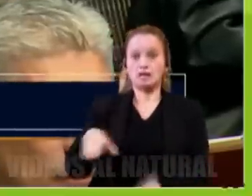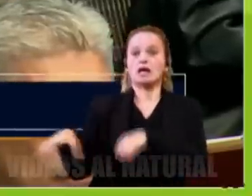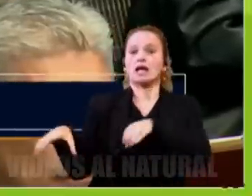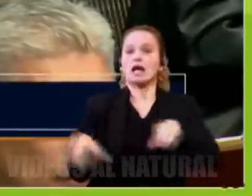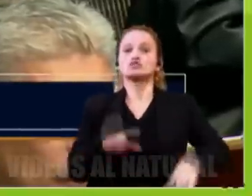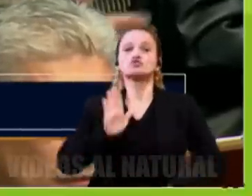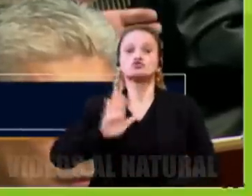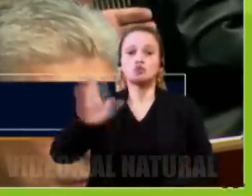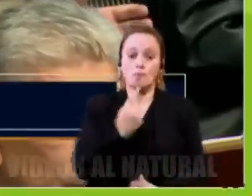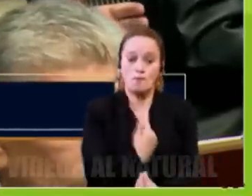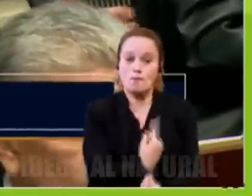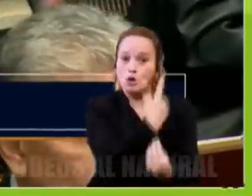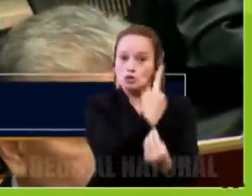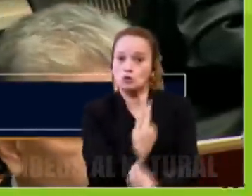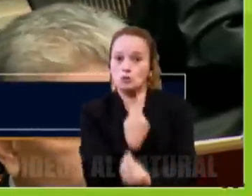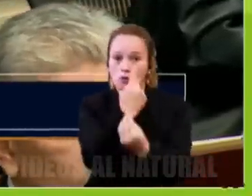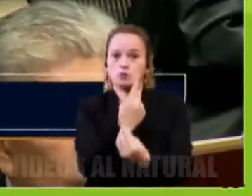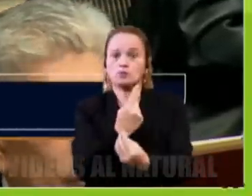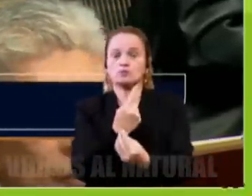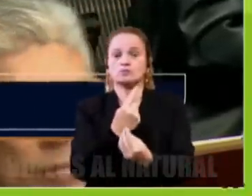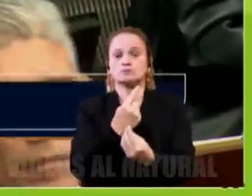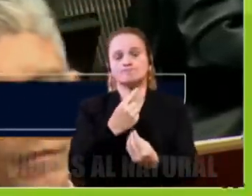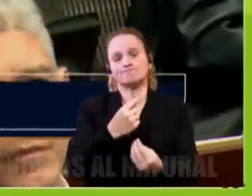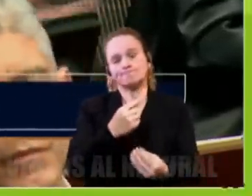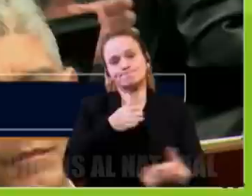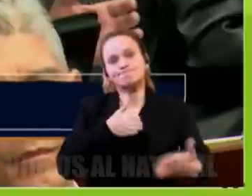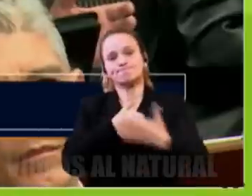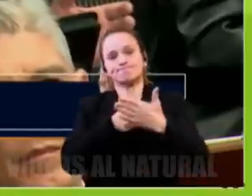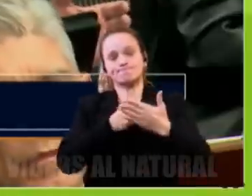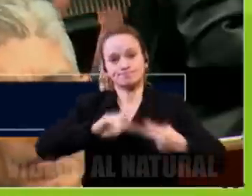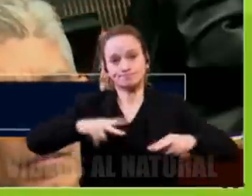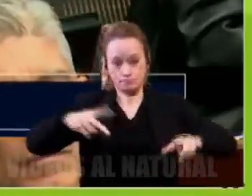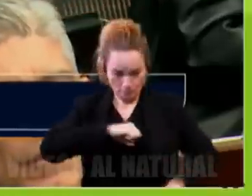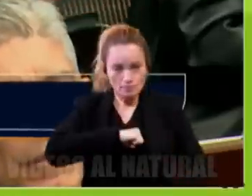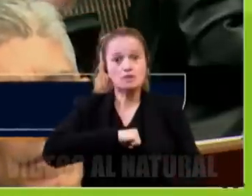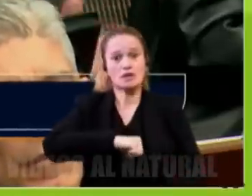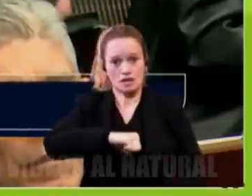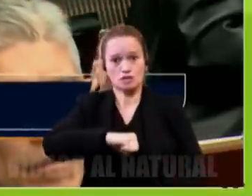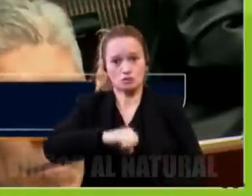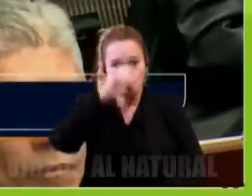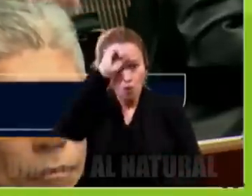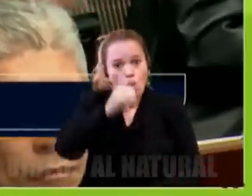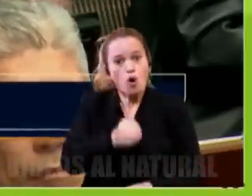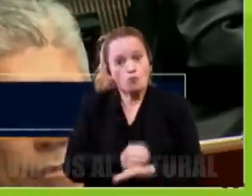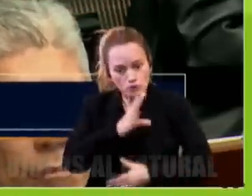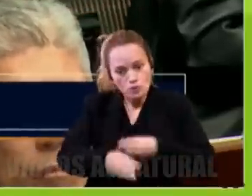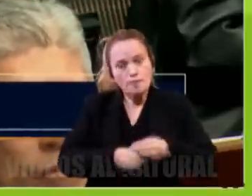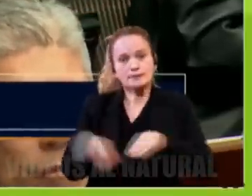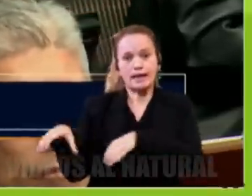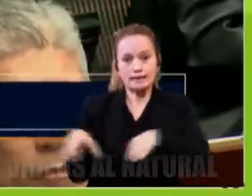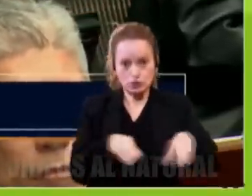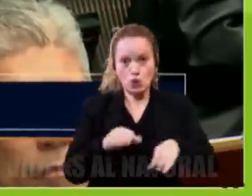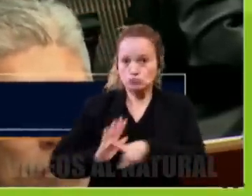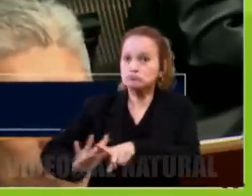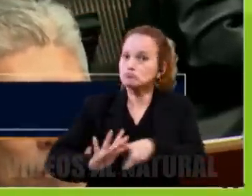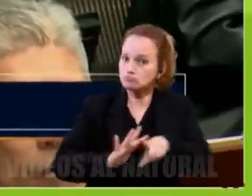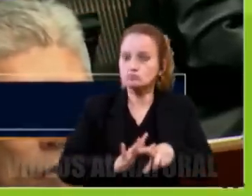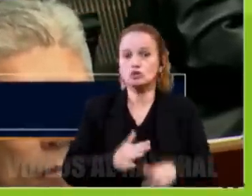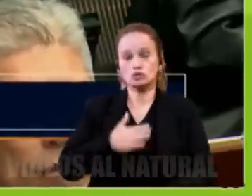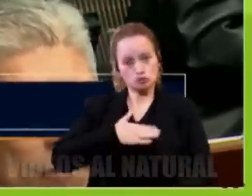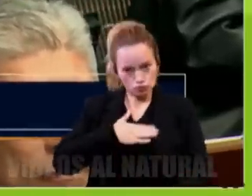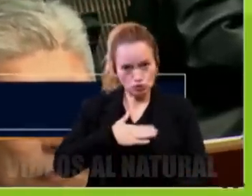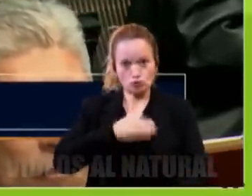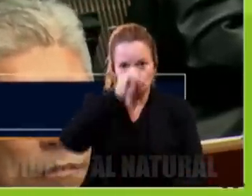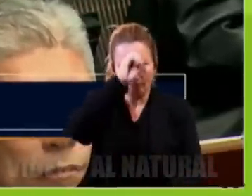manera, los partidos que ejercemos la oposición tenemos derecho no solamente a opinar, sino también a actuar.